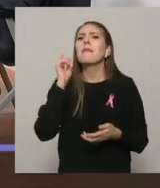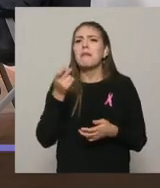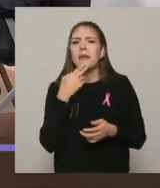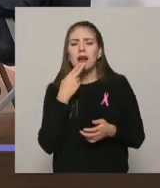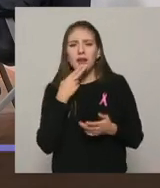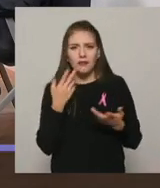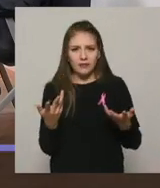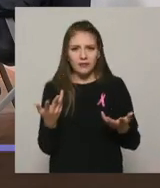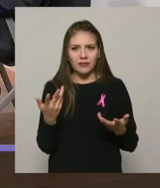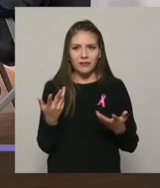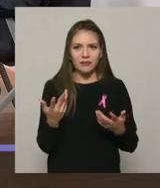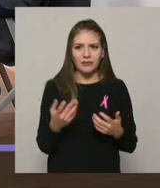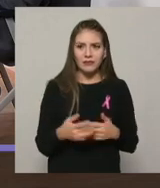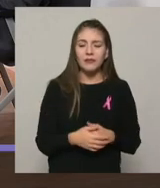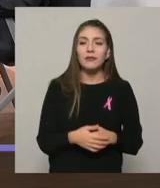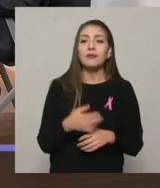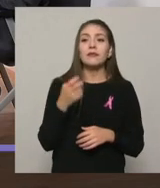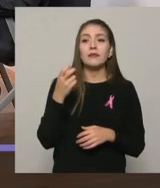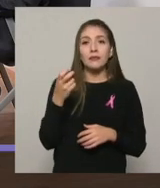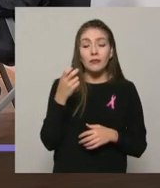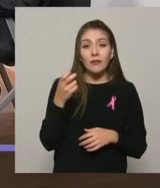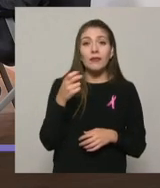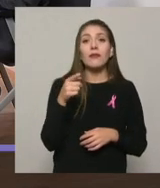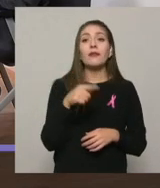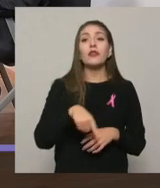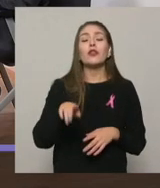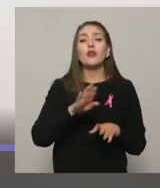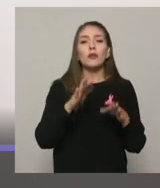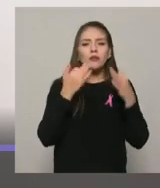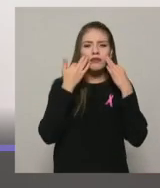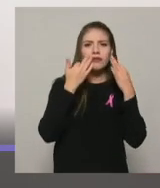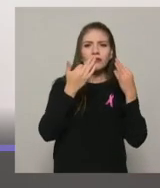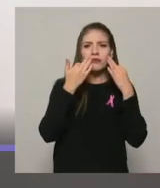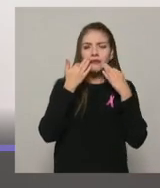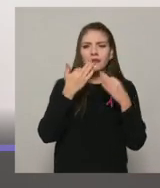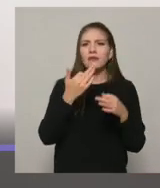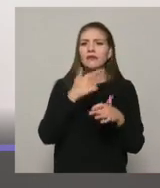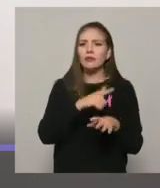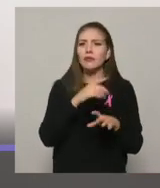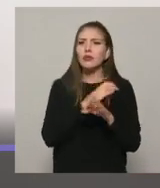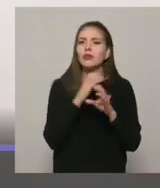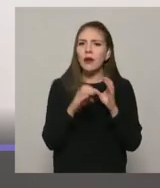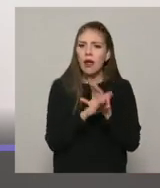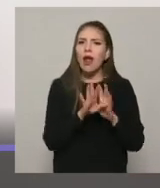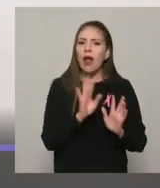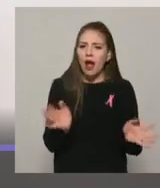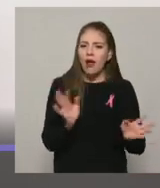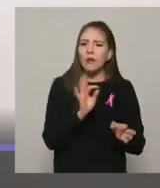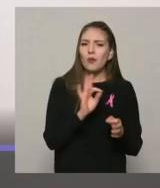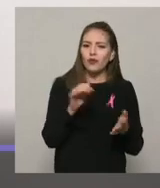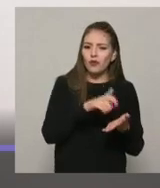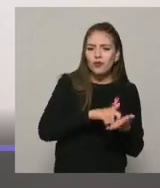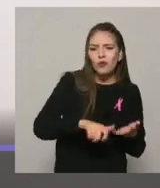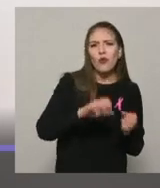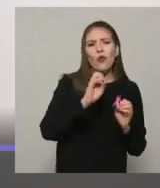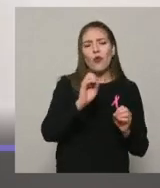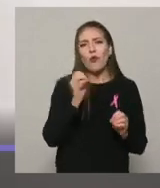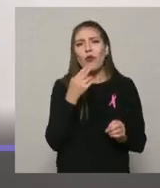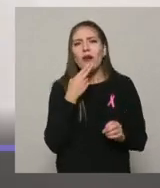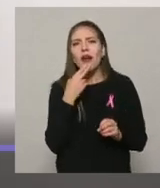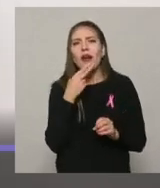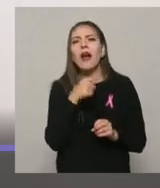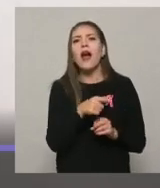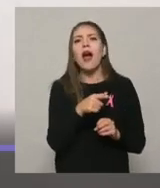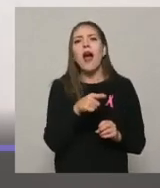Sí. Y entonces el poder presentarles algo que ya se puede comprar, adquirir o usar, les da un poco esa sensación